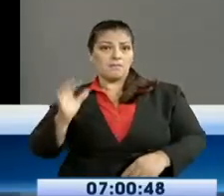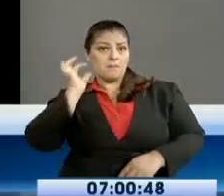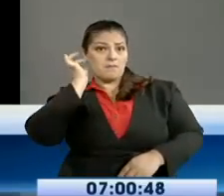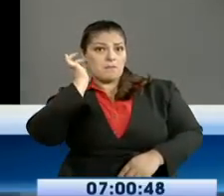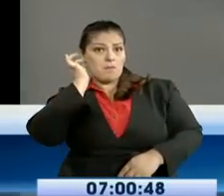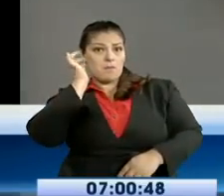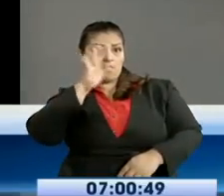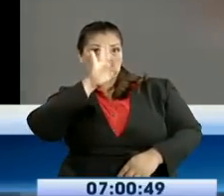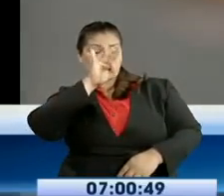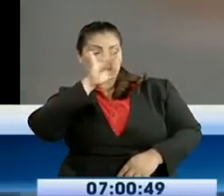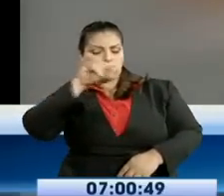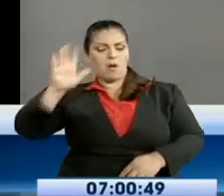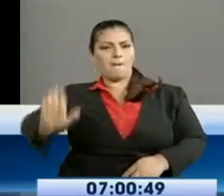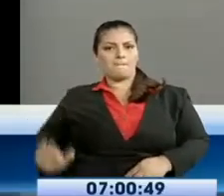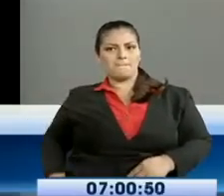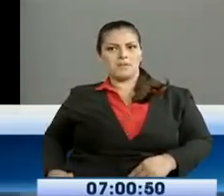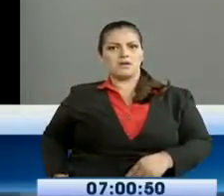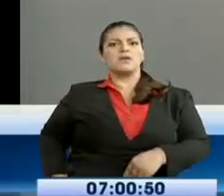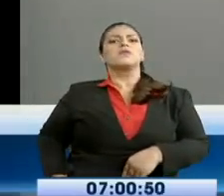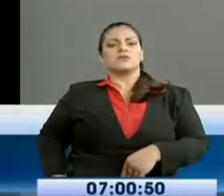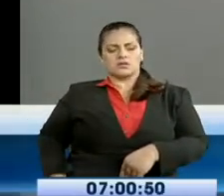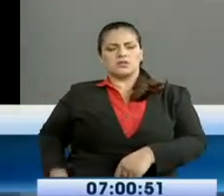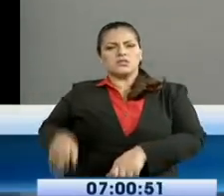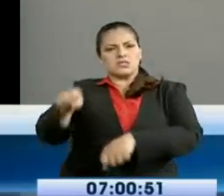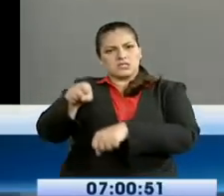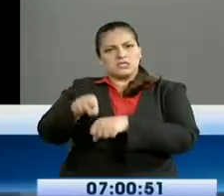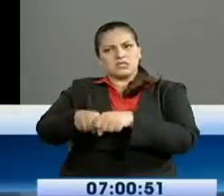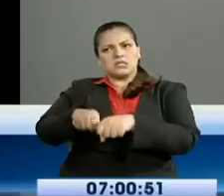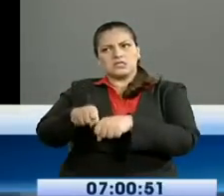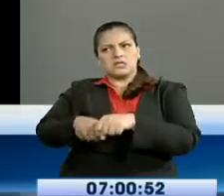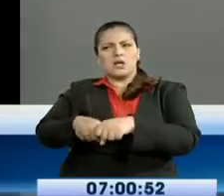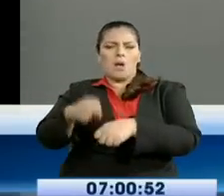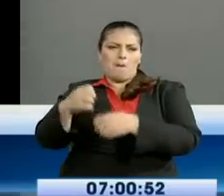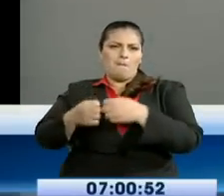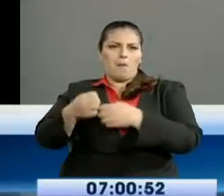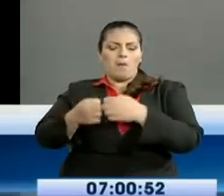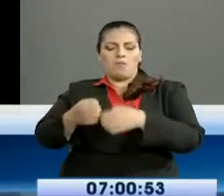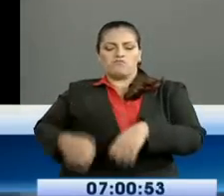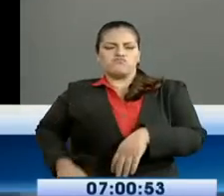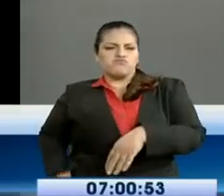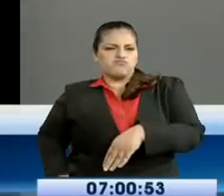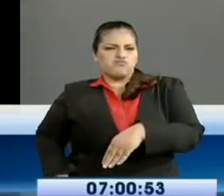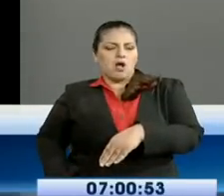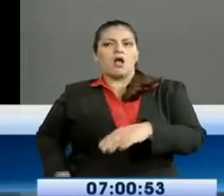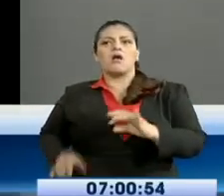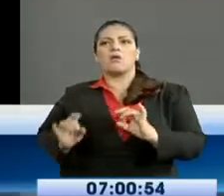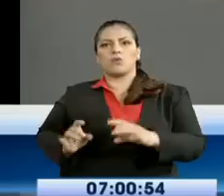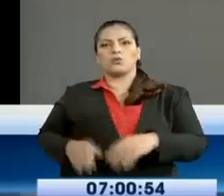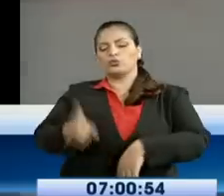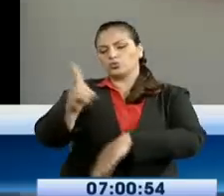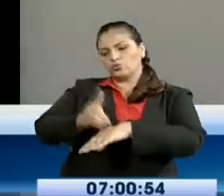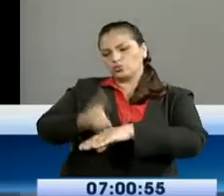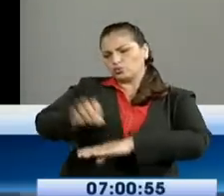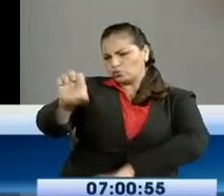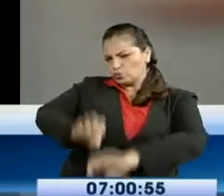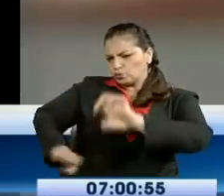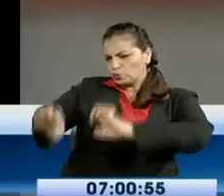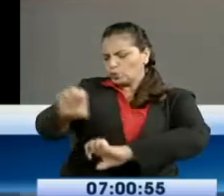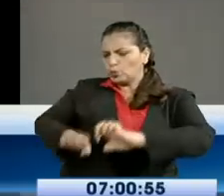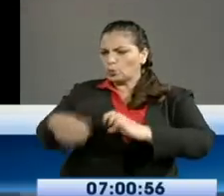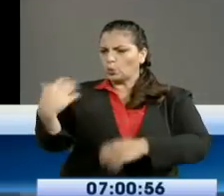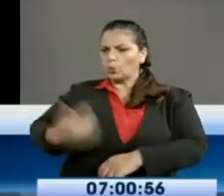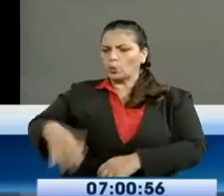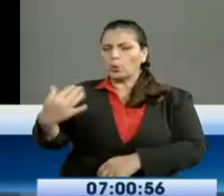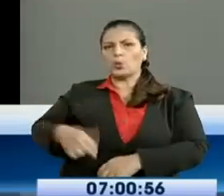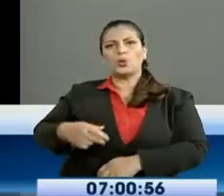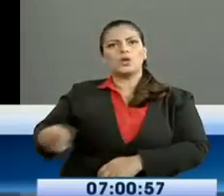La valoración médica determinó 30 días de descanso para Lilibet Gómez, de 24 años de edad, por los politraumatismos que le